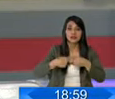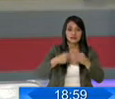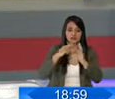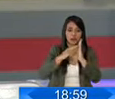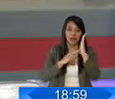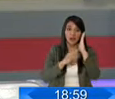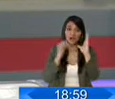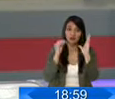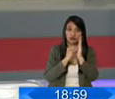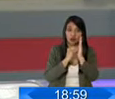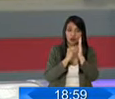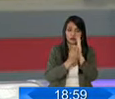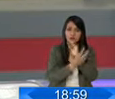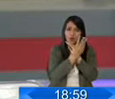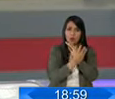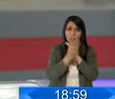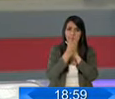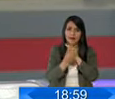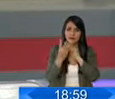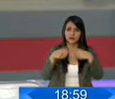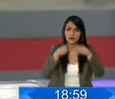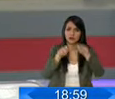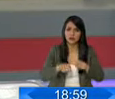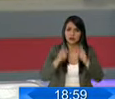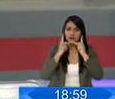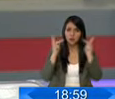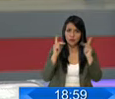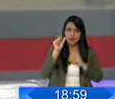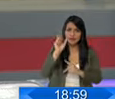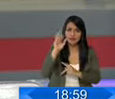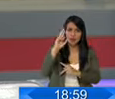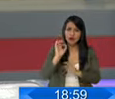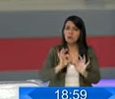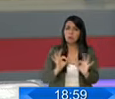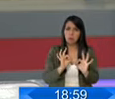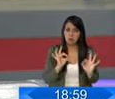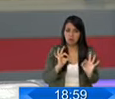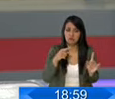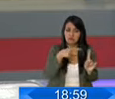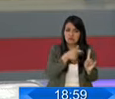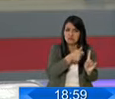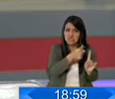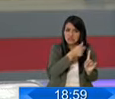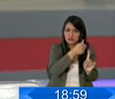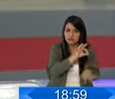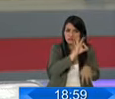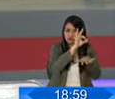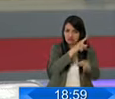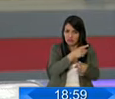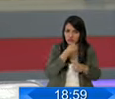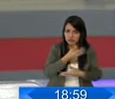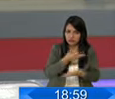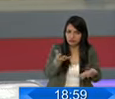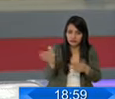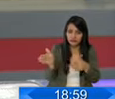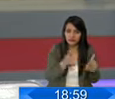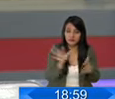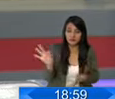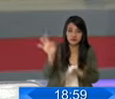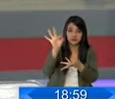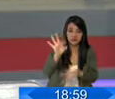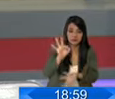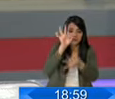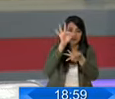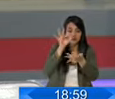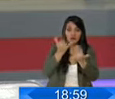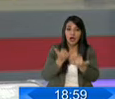registrado en la página del Servicio Nacional de Contratación Pública, SERCOP. Esto lo aseguró el titular de la organización. Por su parte, los representantes